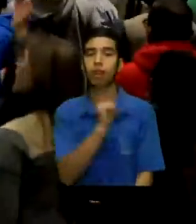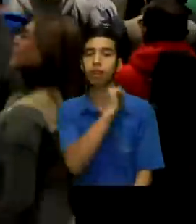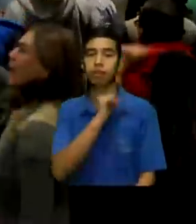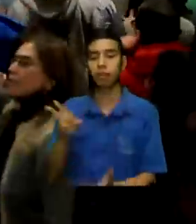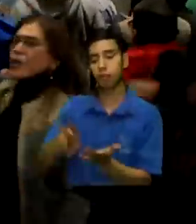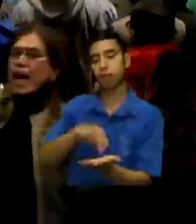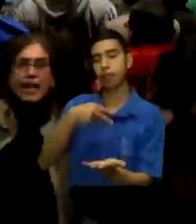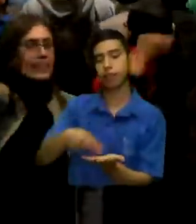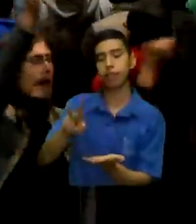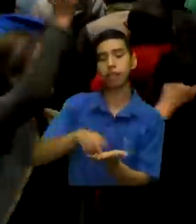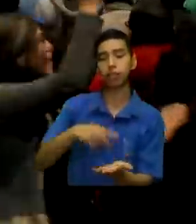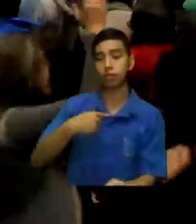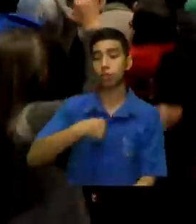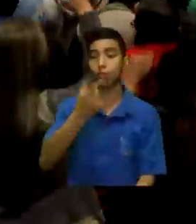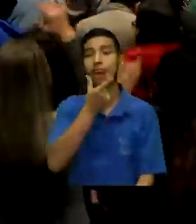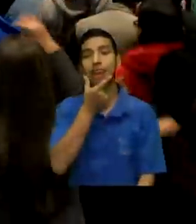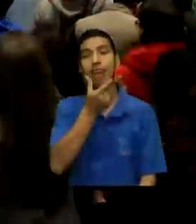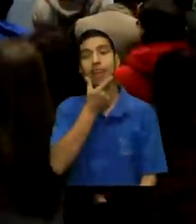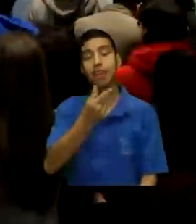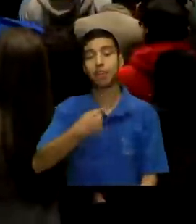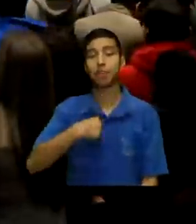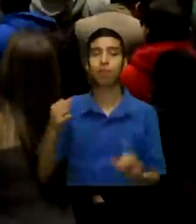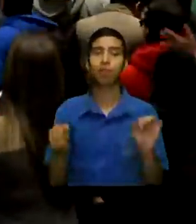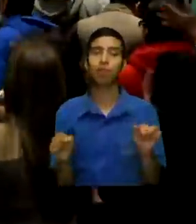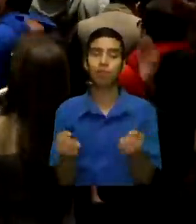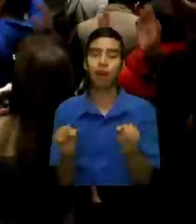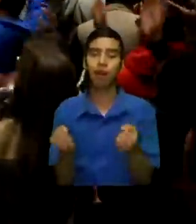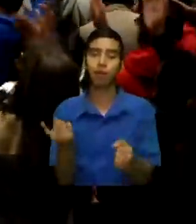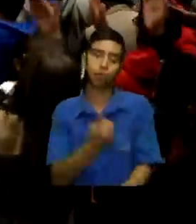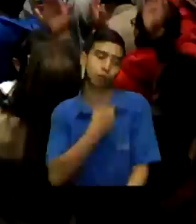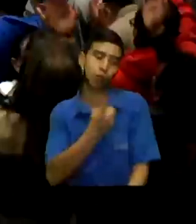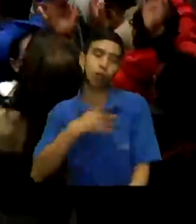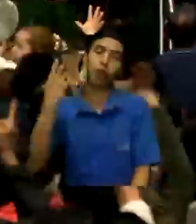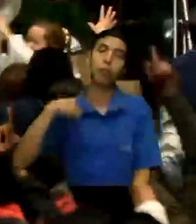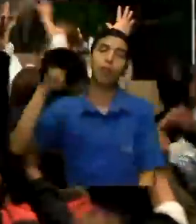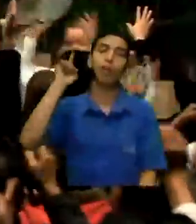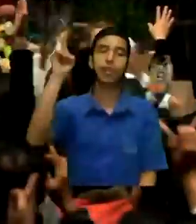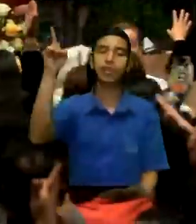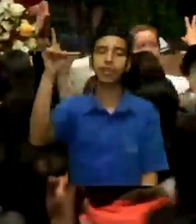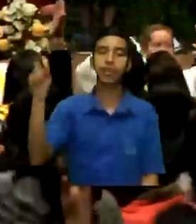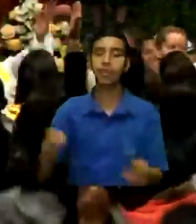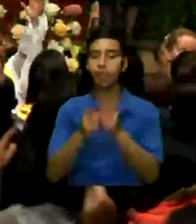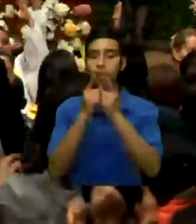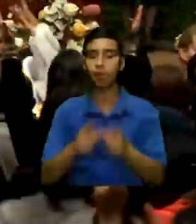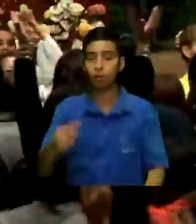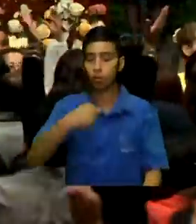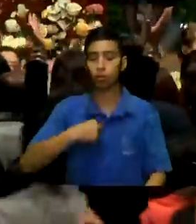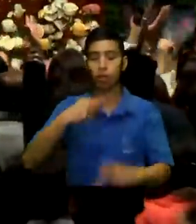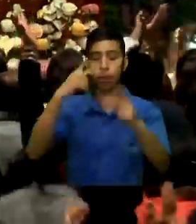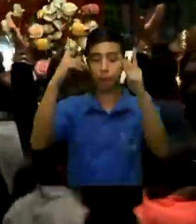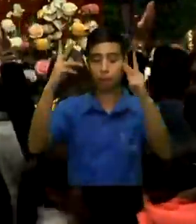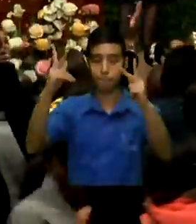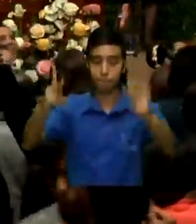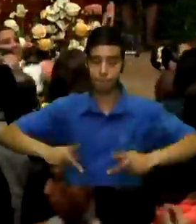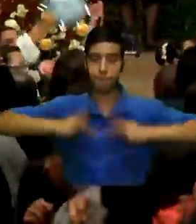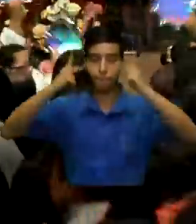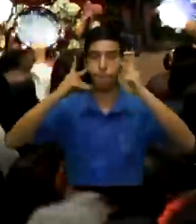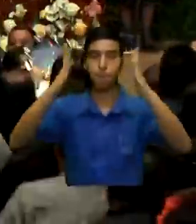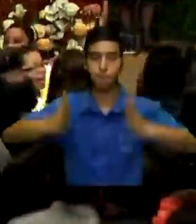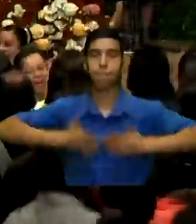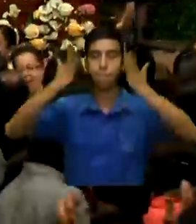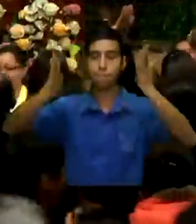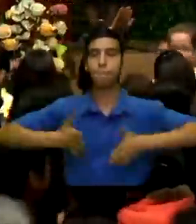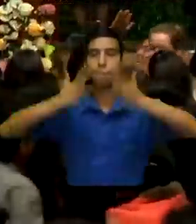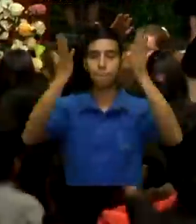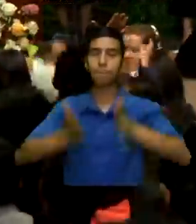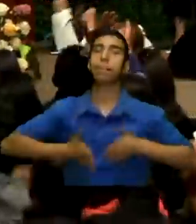Voy a cantar, voy a danzar, voy a reír. Yo lo hago solo para ti. Voy a perder la